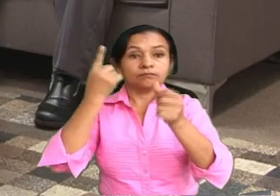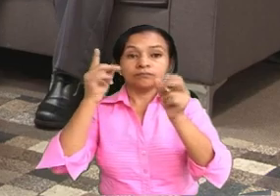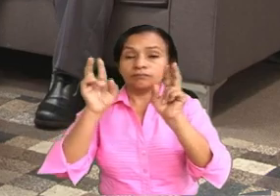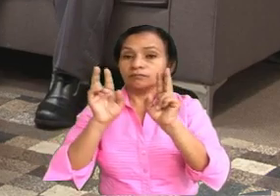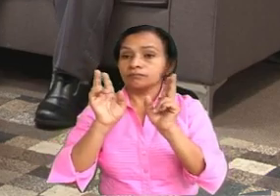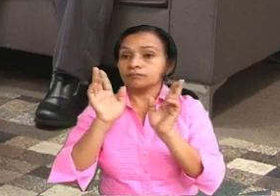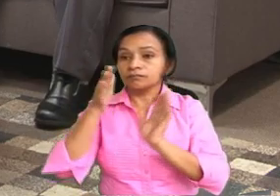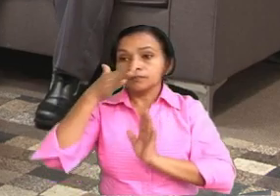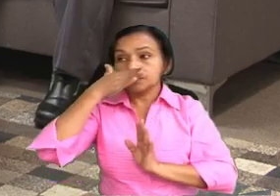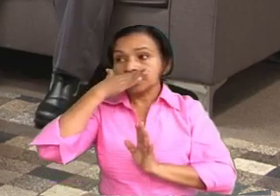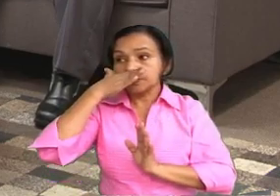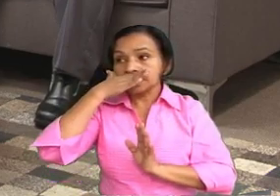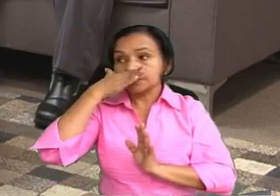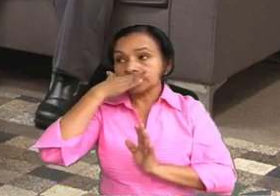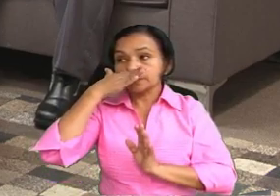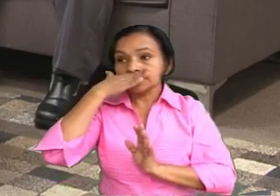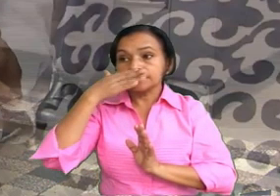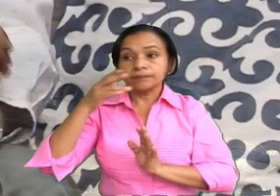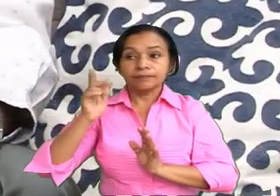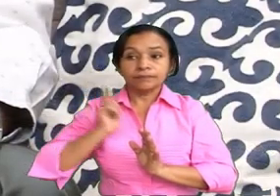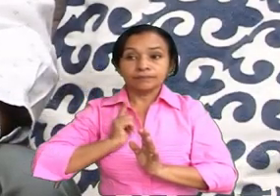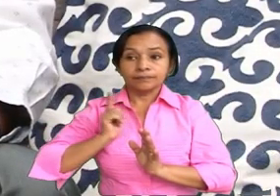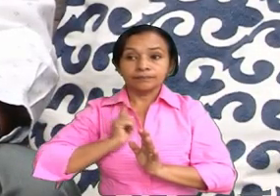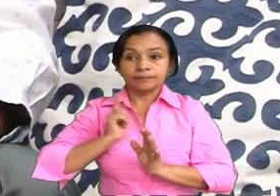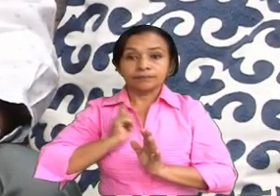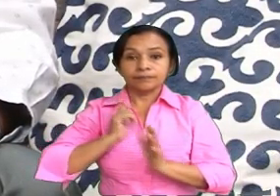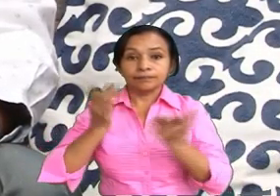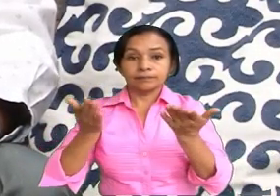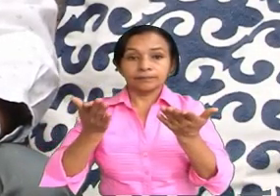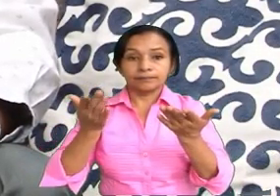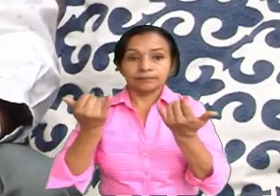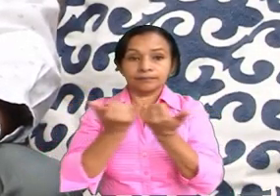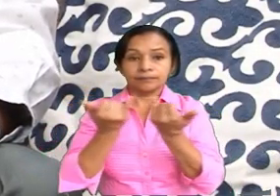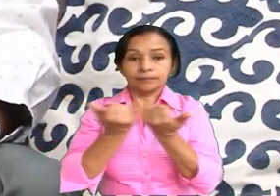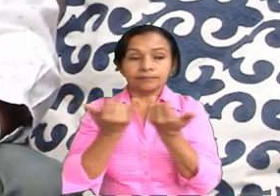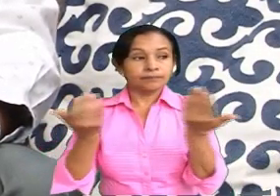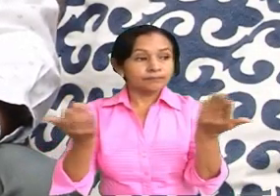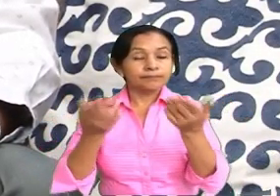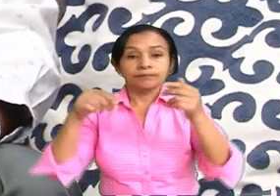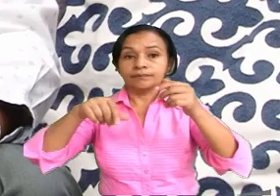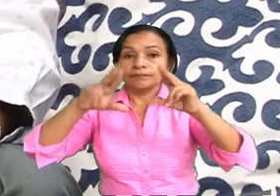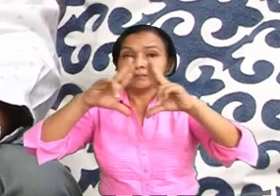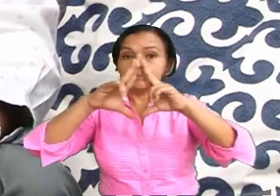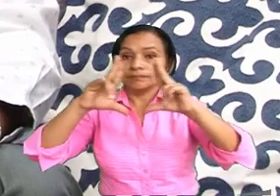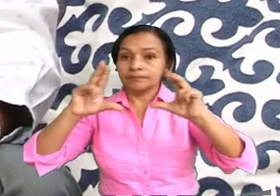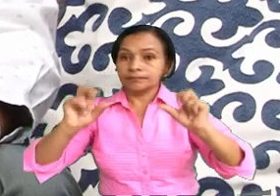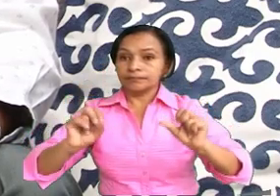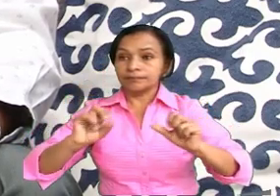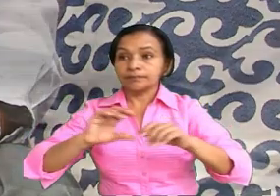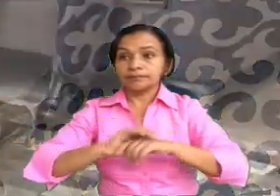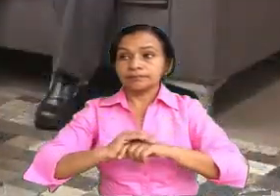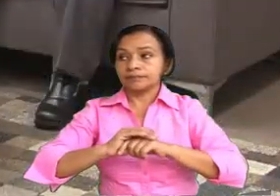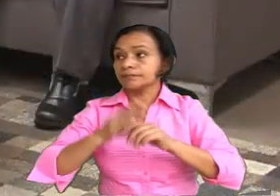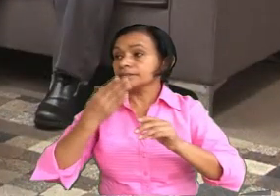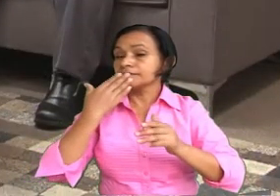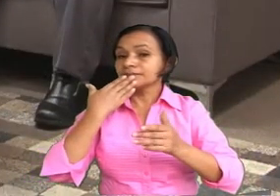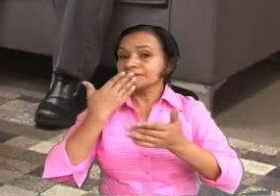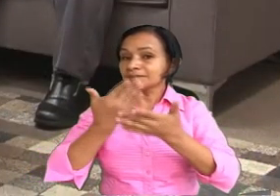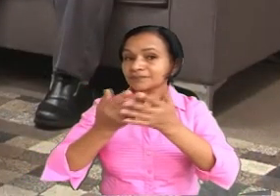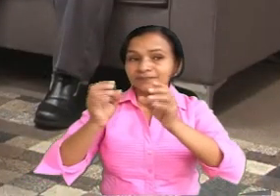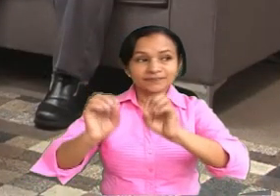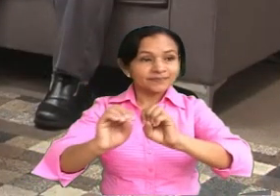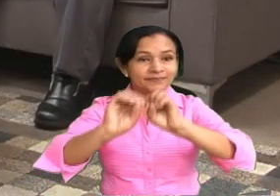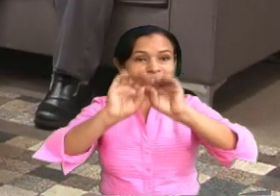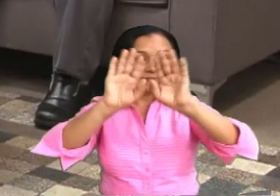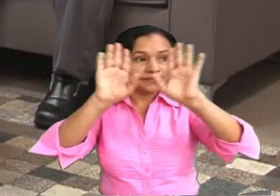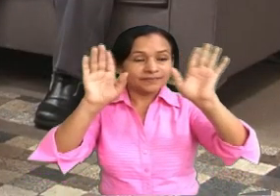revolución popular sandinista en materia de eliminación de la discriminación racial en Nicaragua. Sí, muy buenos días a